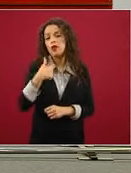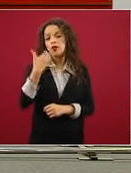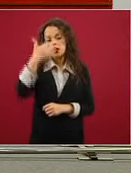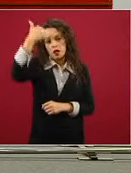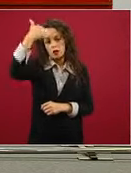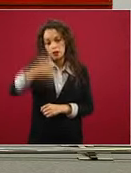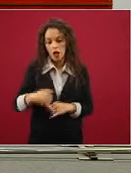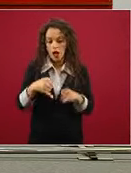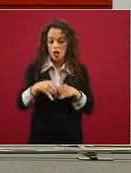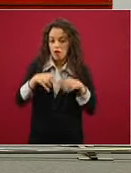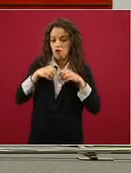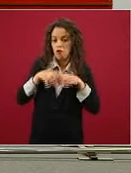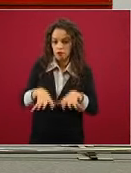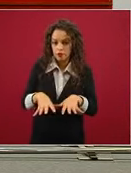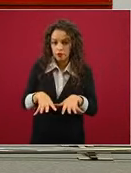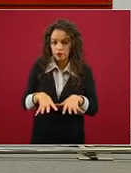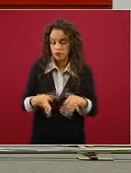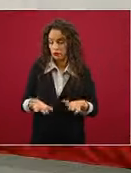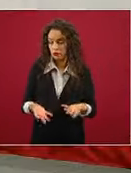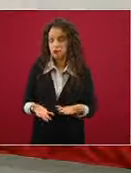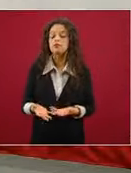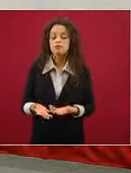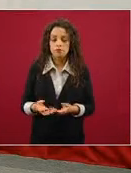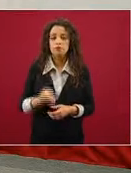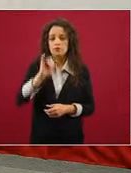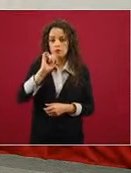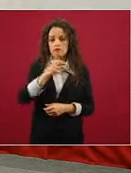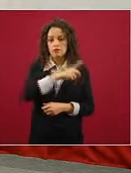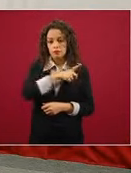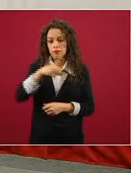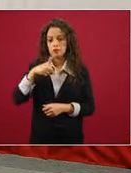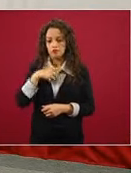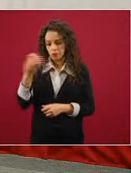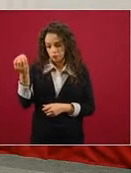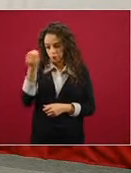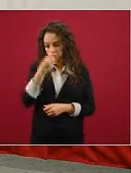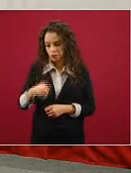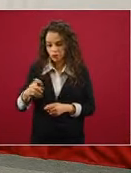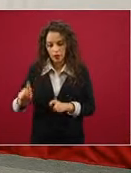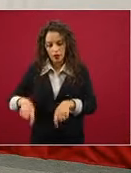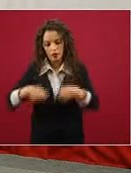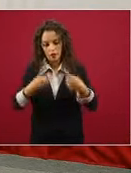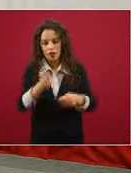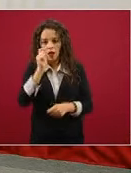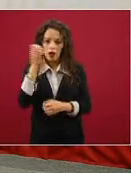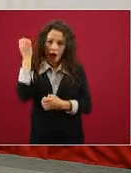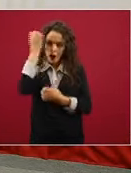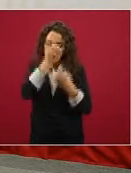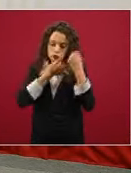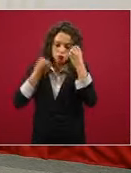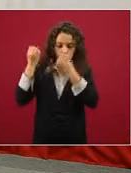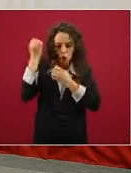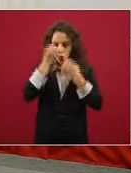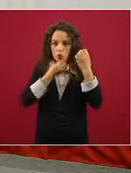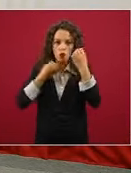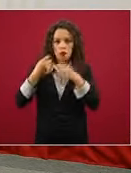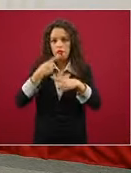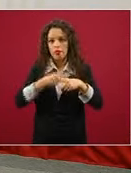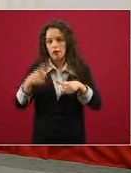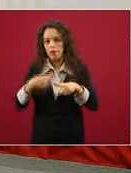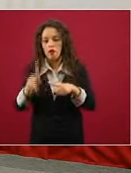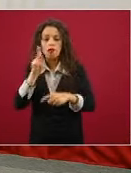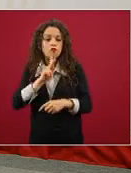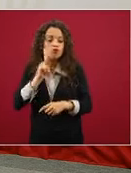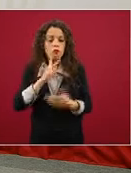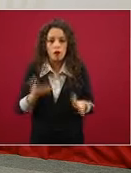las interpretaciones o las reproducciones de los estudios radiológicos. Entonces, para que la población lo sepa, no